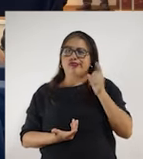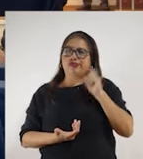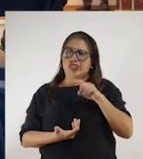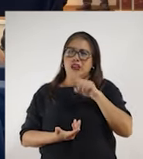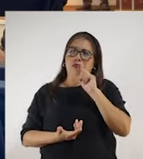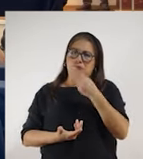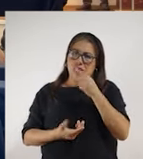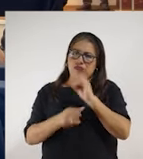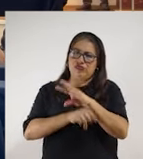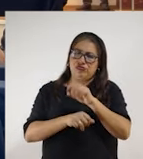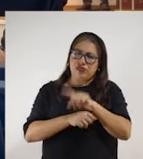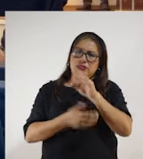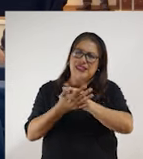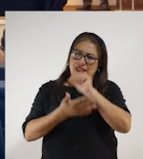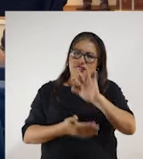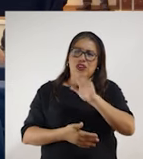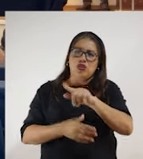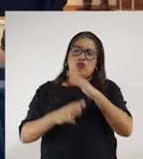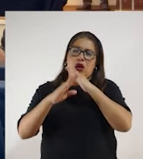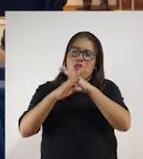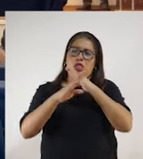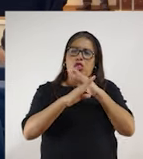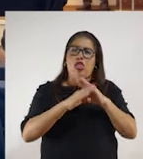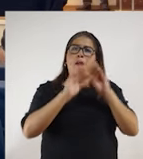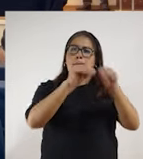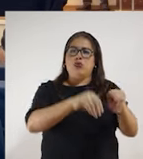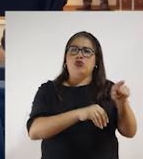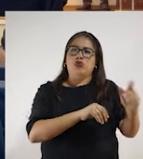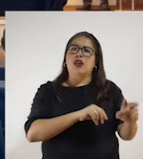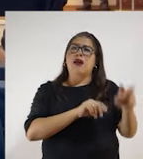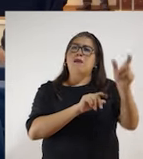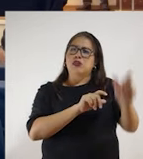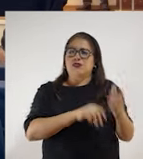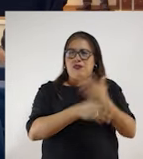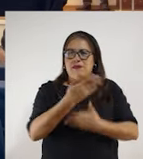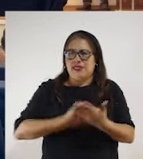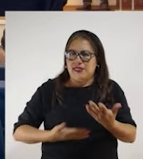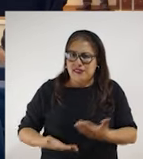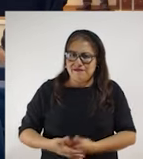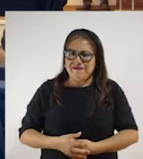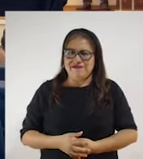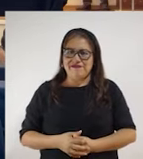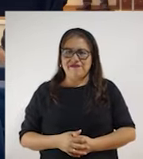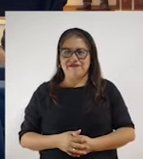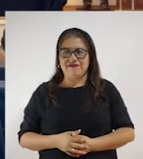que eliminar las barreras que le impones a las personas con discapacidad.